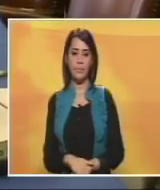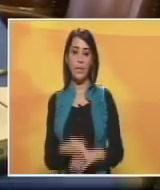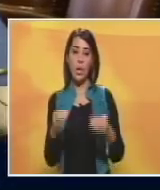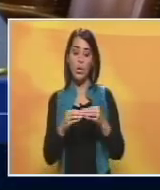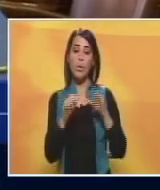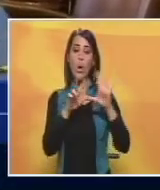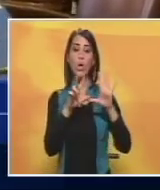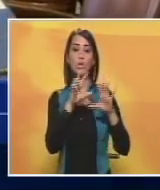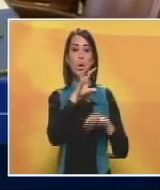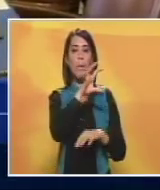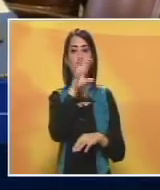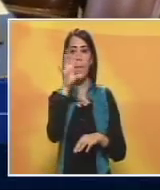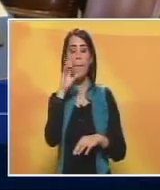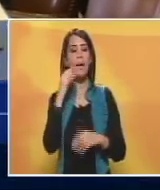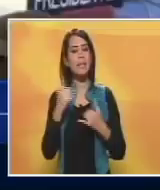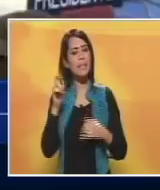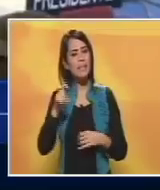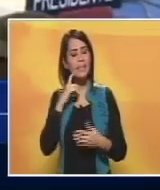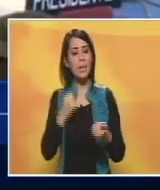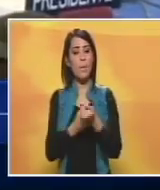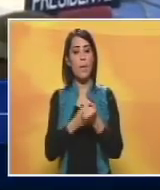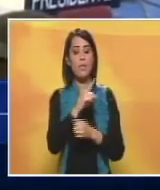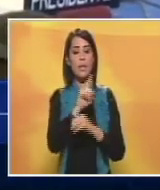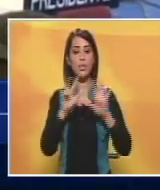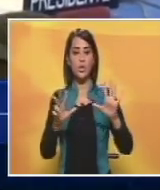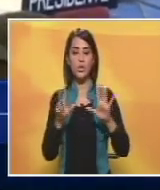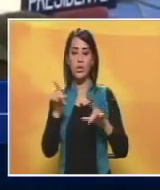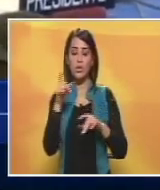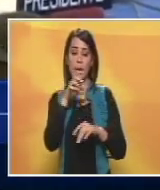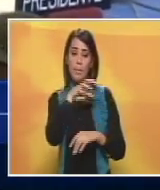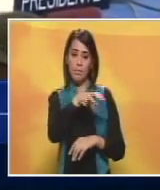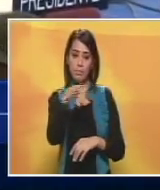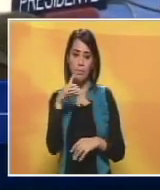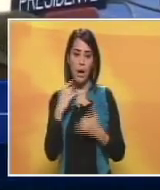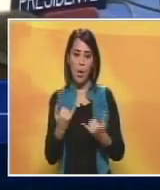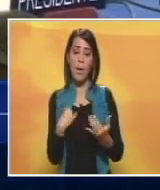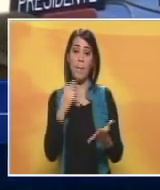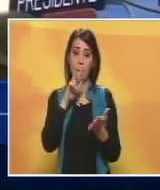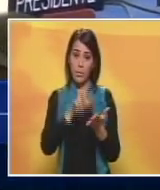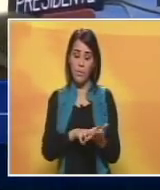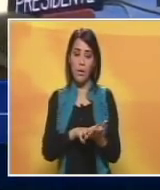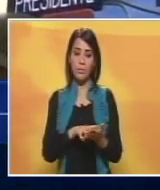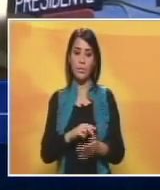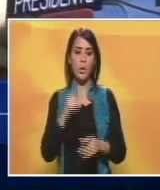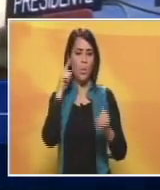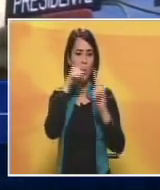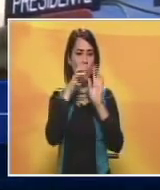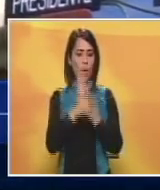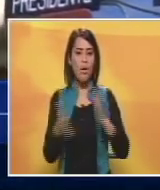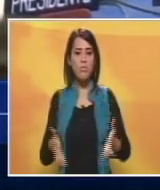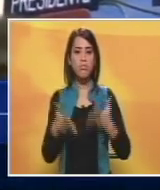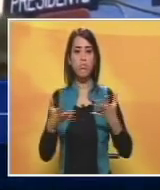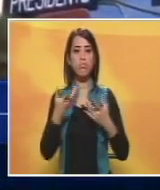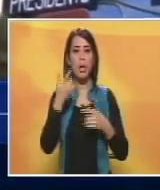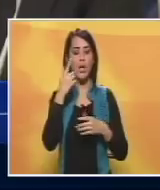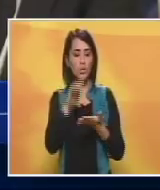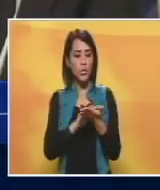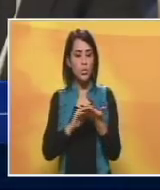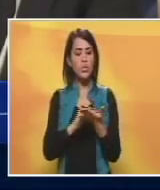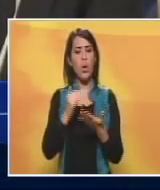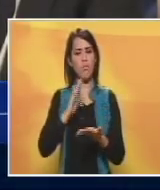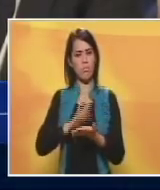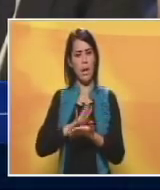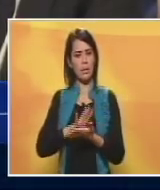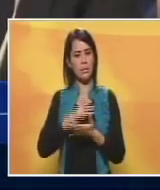países, necesita el voto de 18 de los 34 estados activos para ser aprobada. Su objetivo es contribuir a buscar soluciones pacíficas